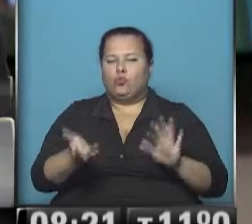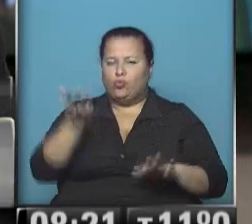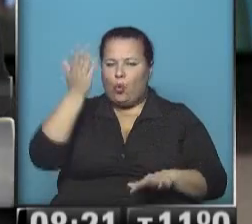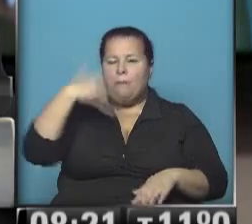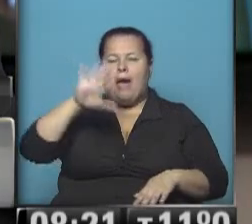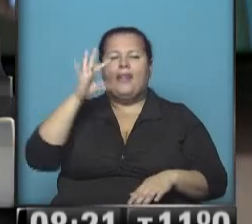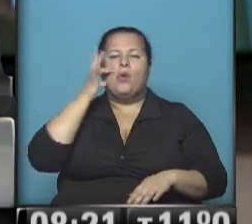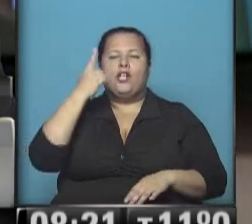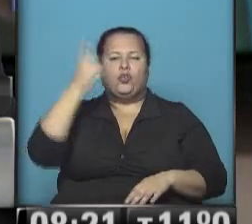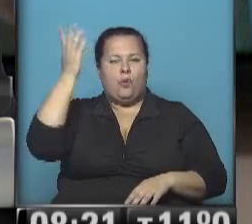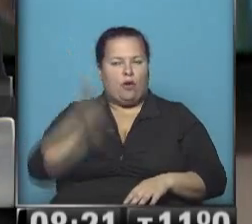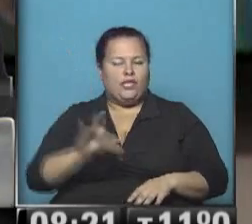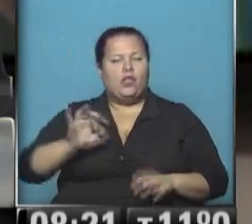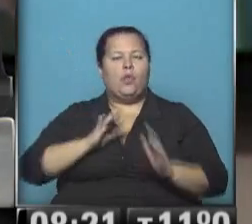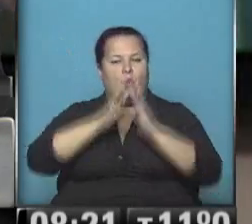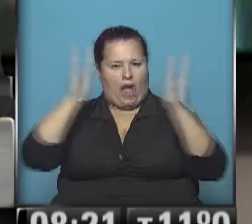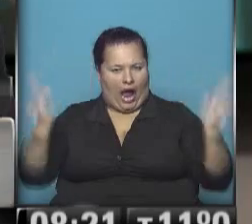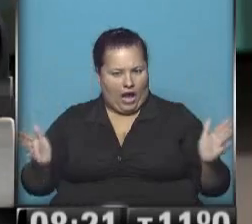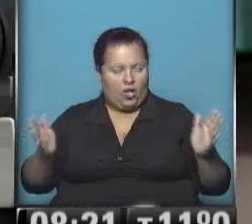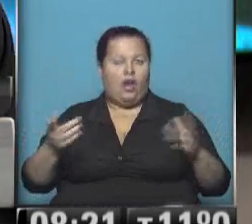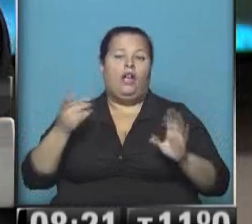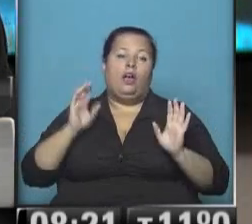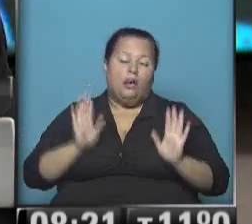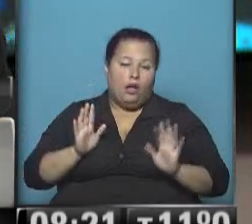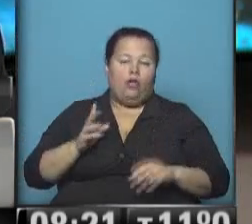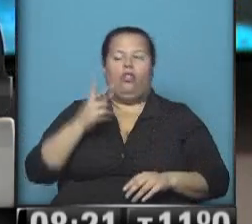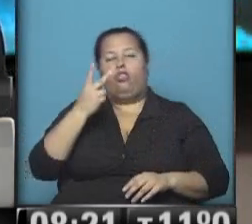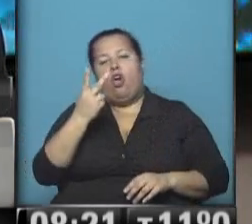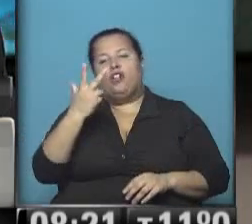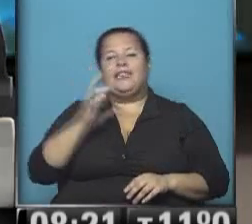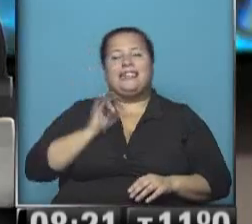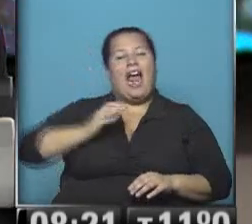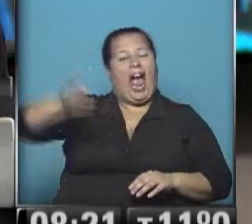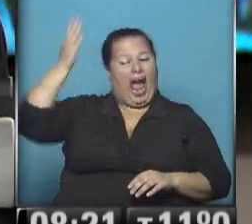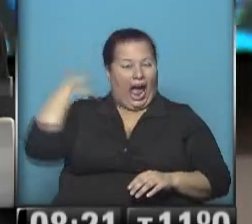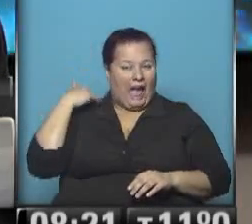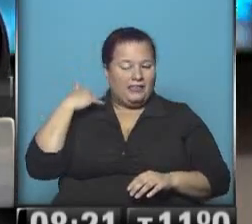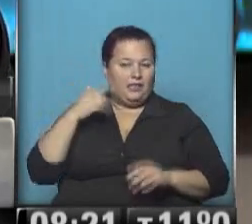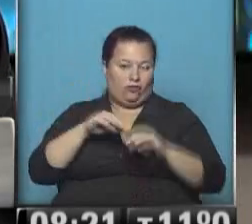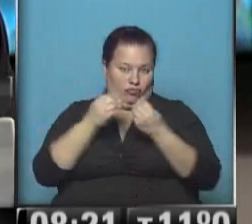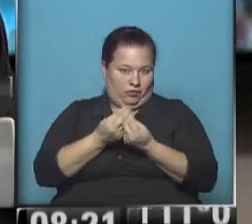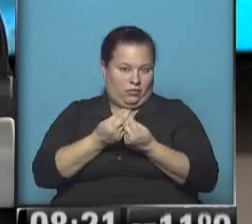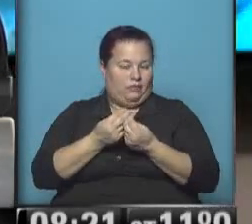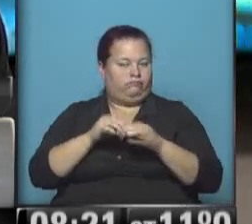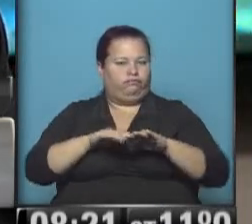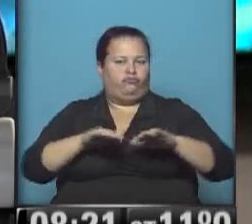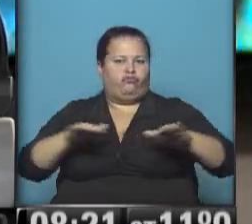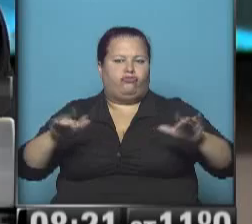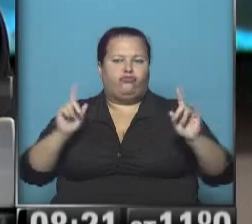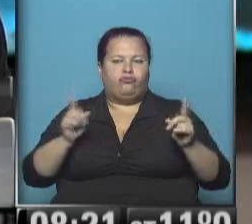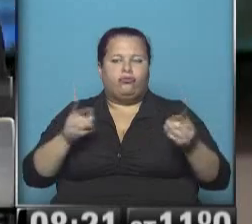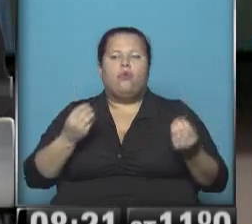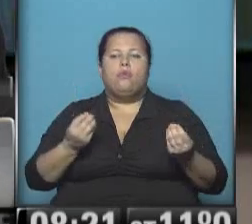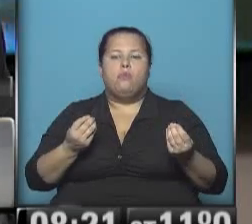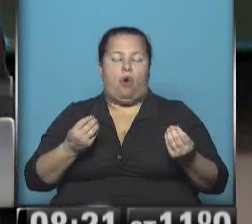más del 41 por ciento anual cuando dos o tres años antes esta cifra está bastante estancada por